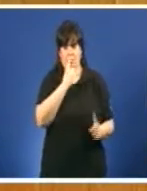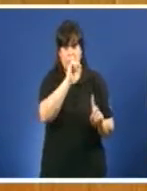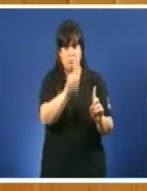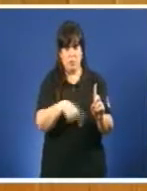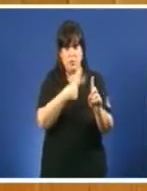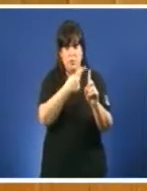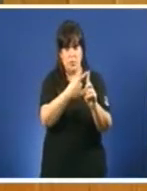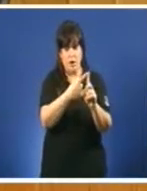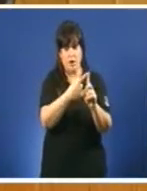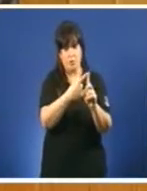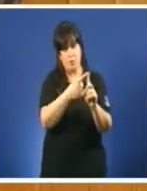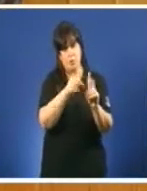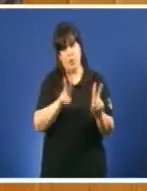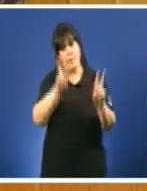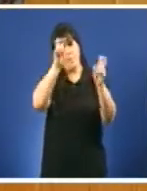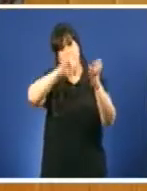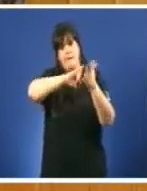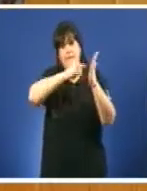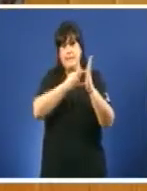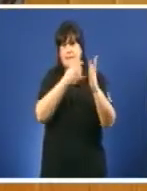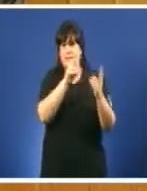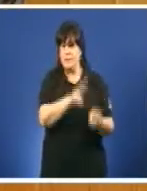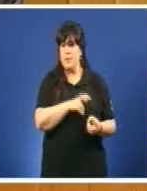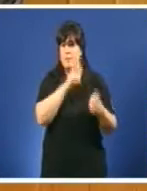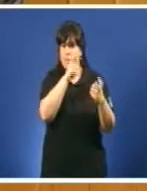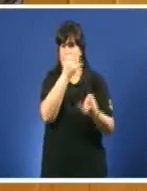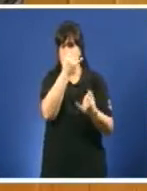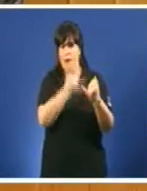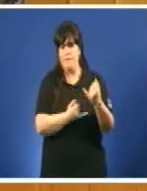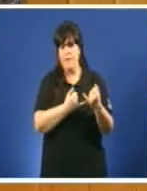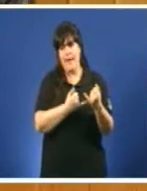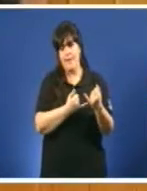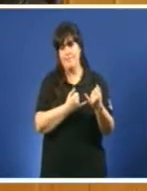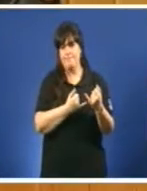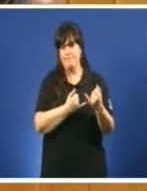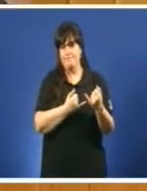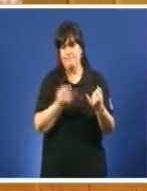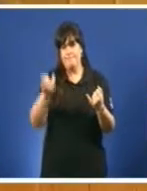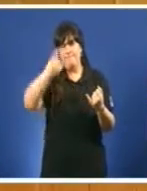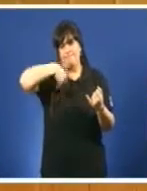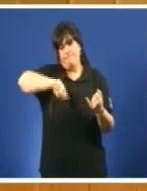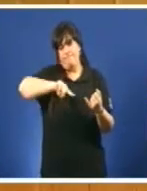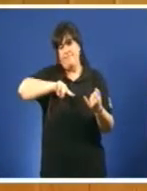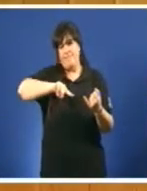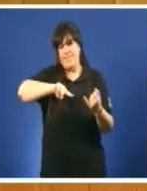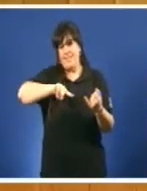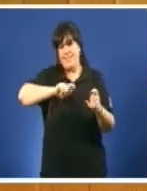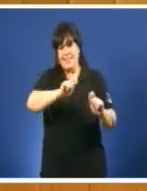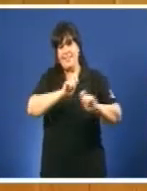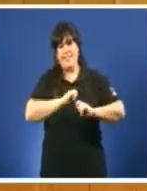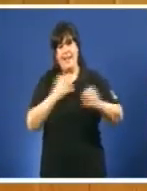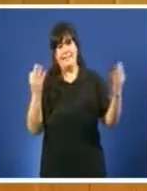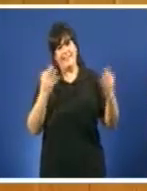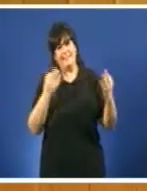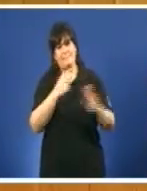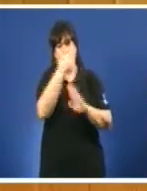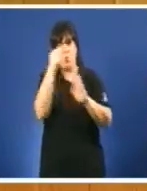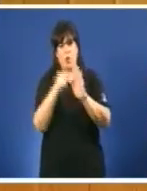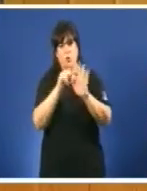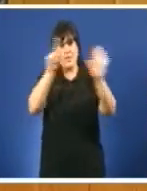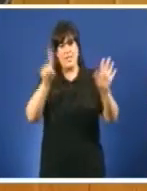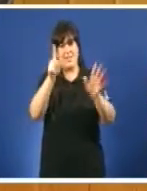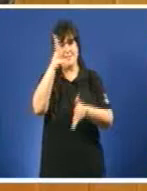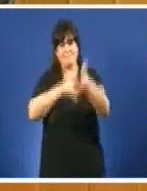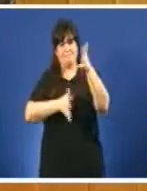2015 con cargo ao sistema de financiamento sitúanos nun nivel semellante ao do ano 2006. E